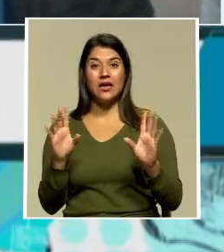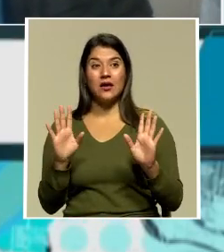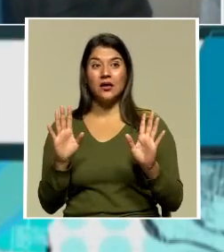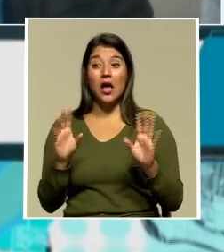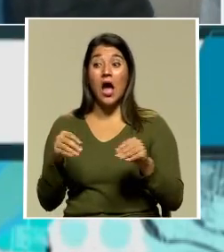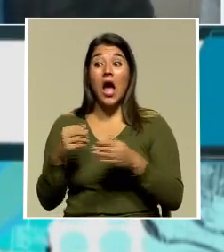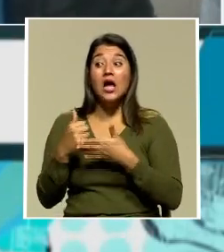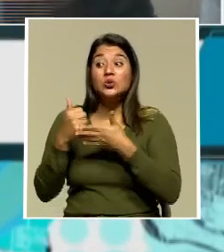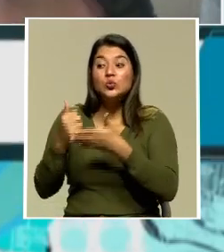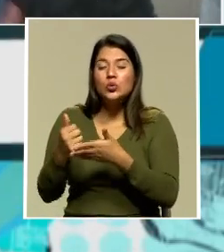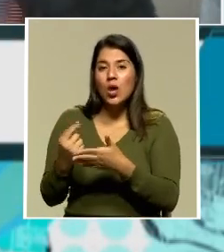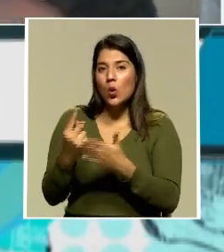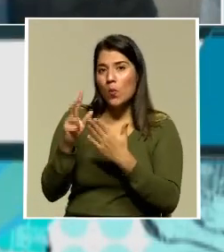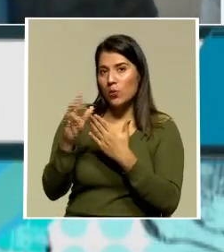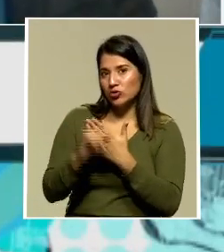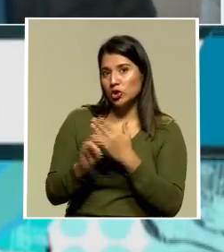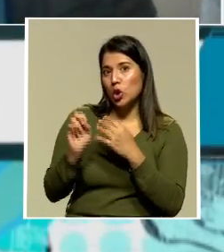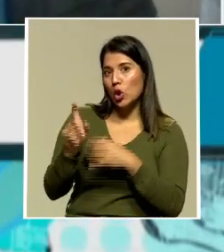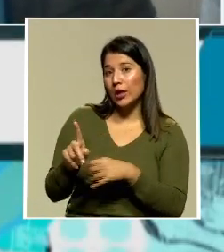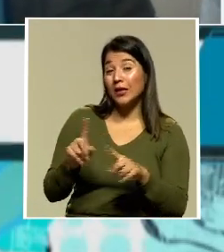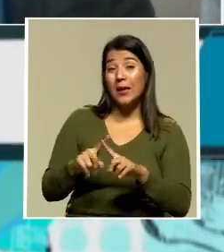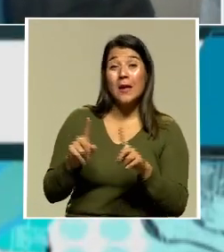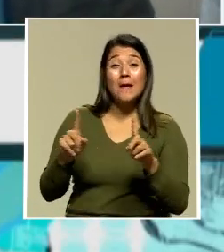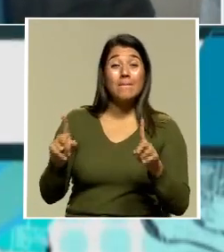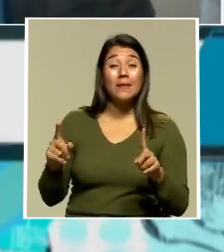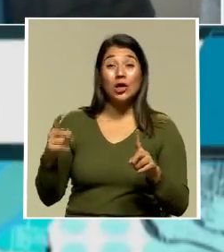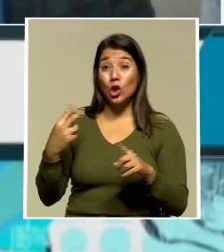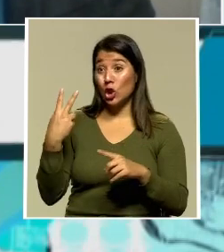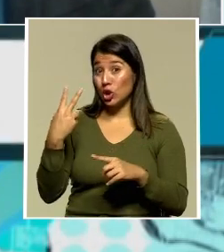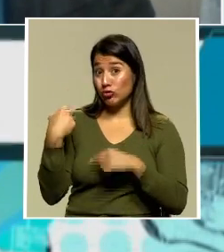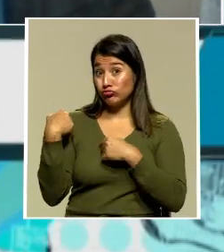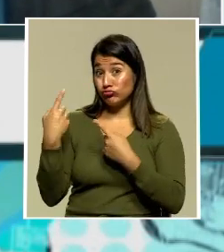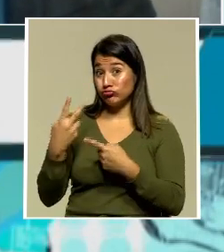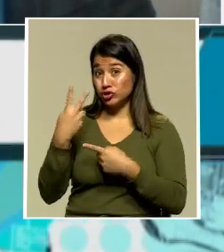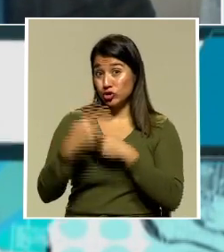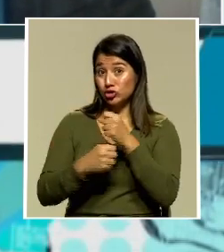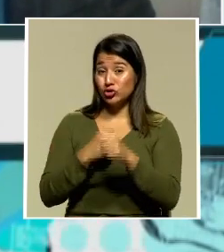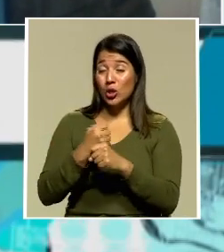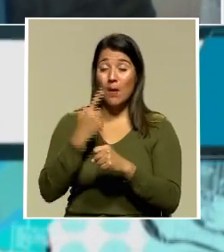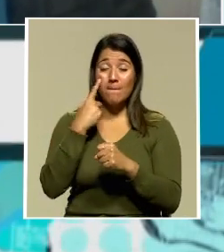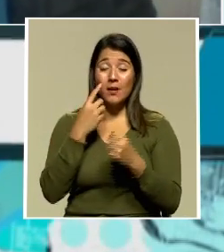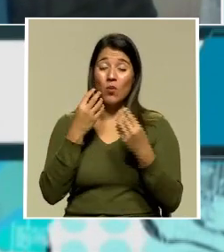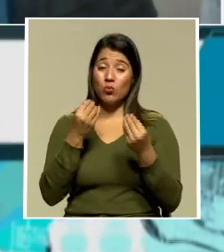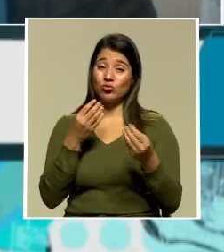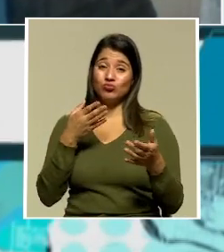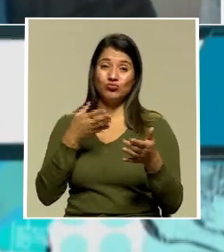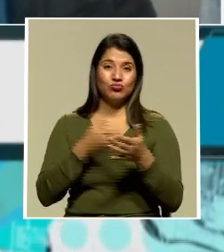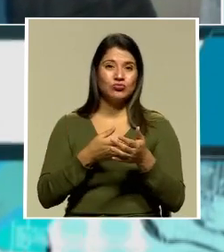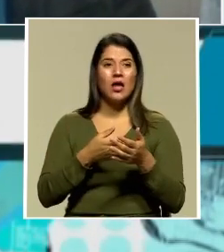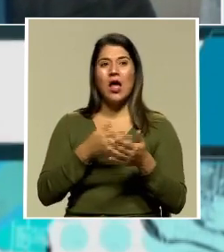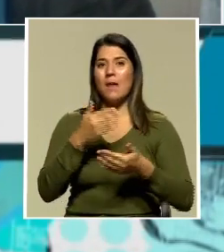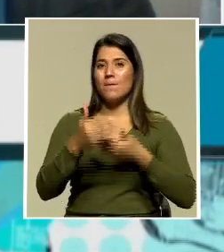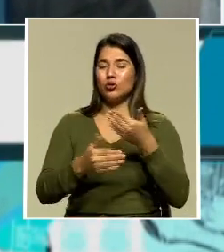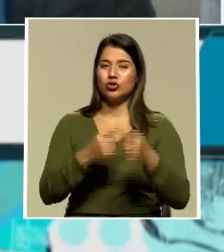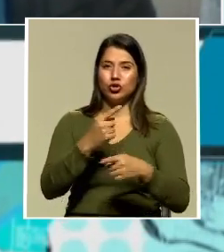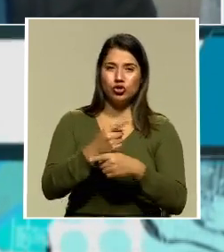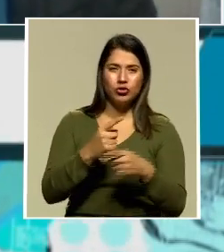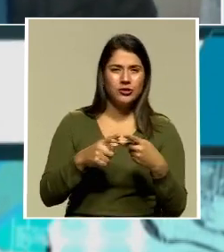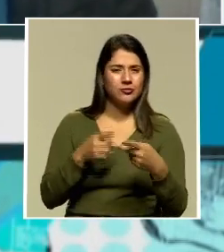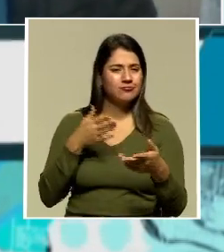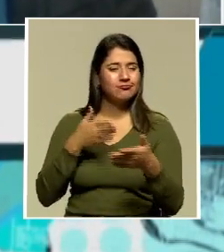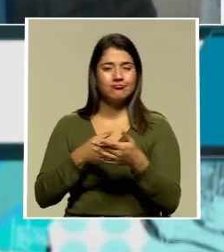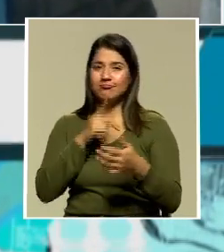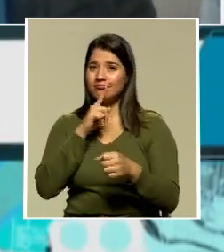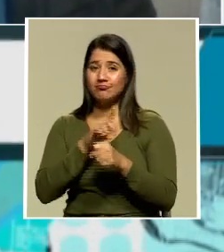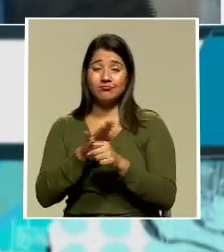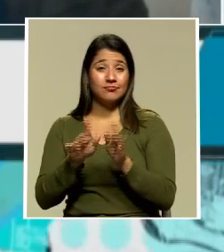está bien, pero a lo largo de estos 2 años hemos visto constantes violaciones al debido proceso, a las leyes, y